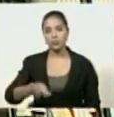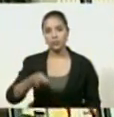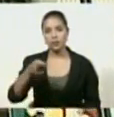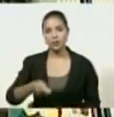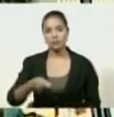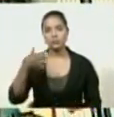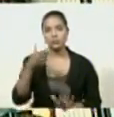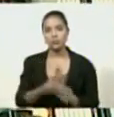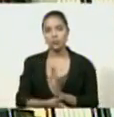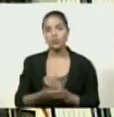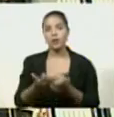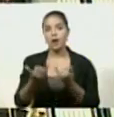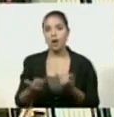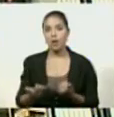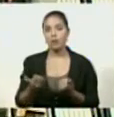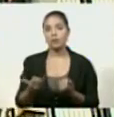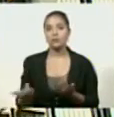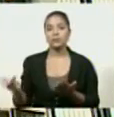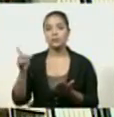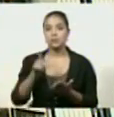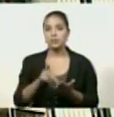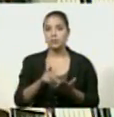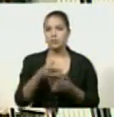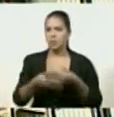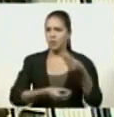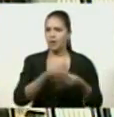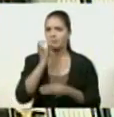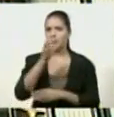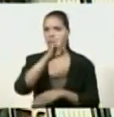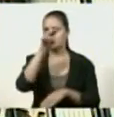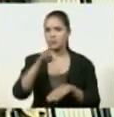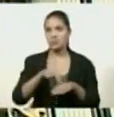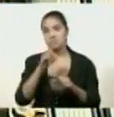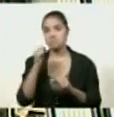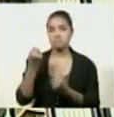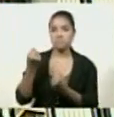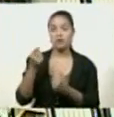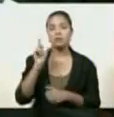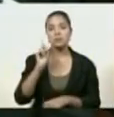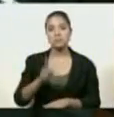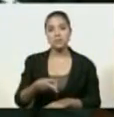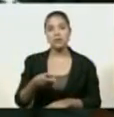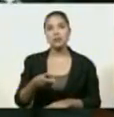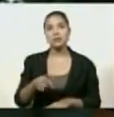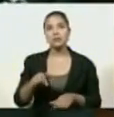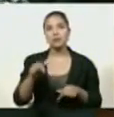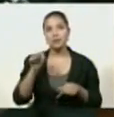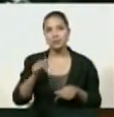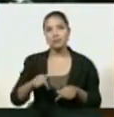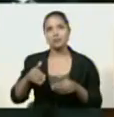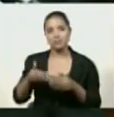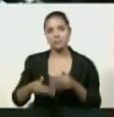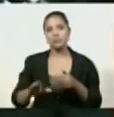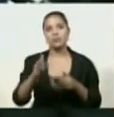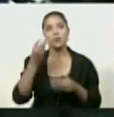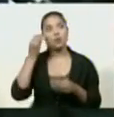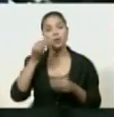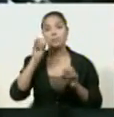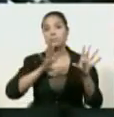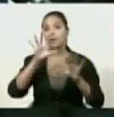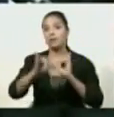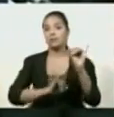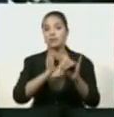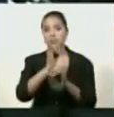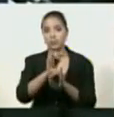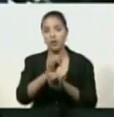ante esta actuación de la Asamblea Nacional en desacato el día de hoy y lo que de aquí derive ante la opinión internacional, aun